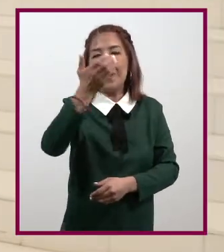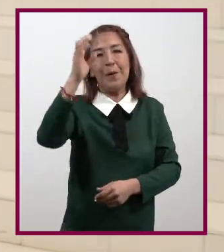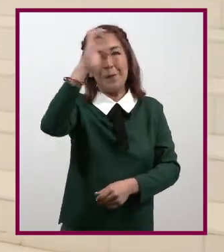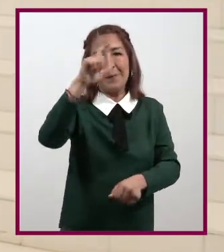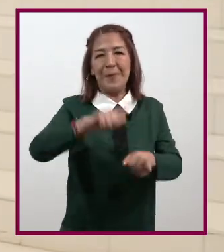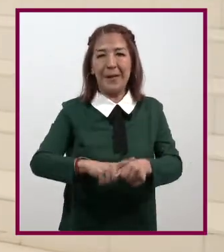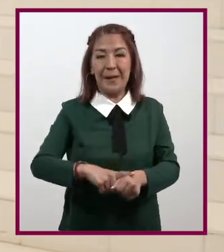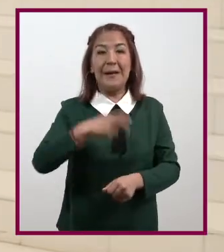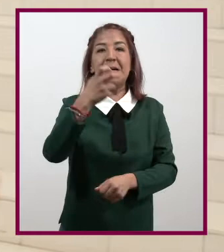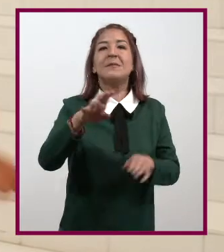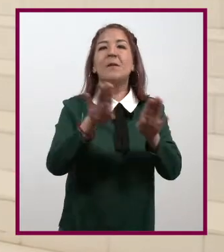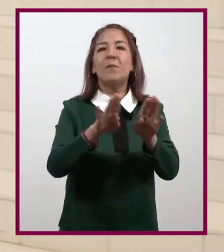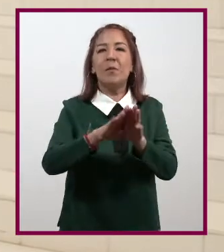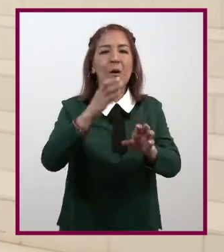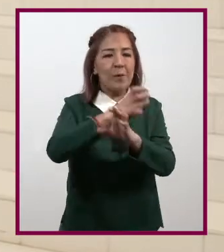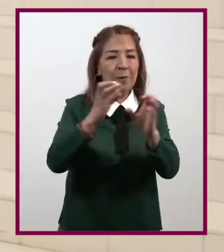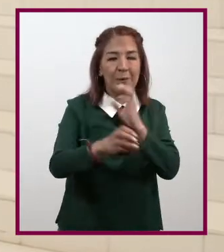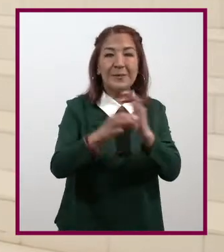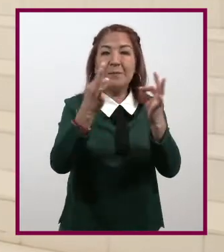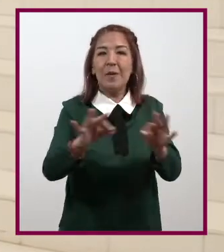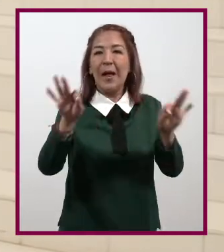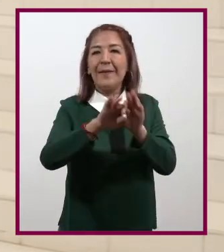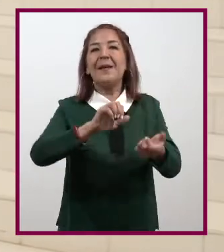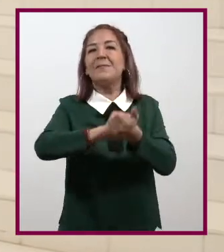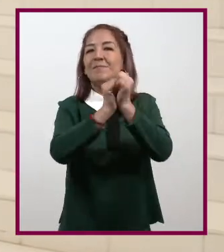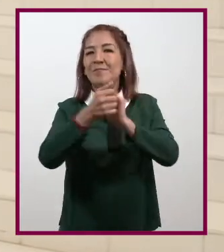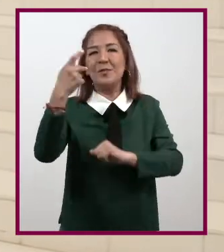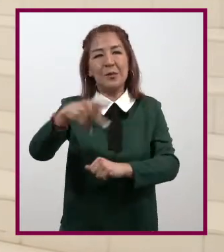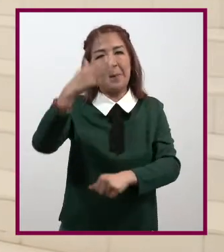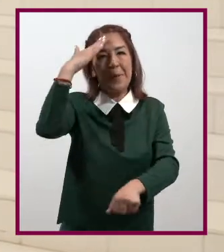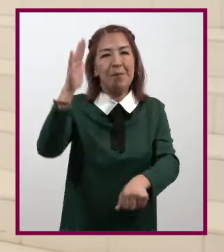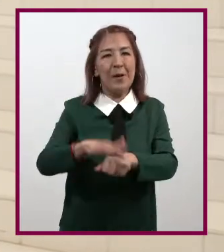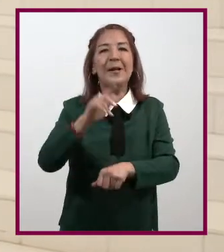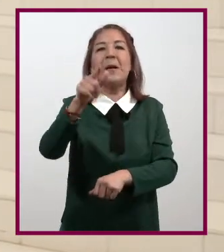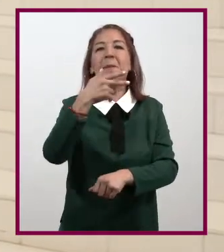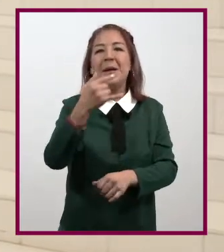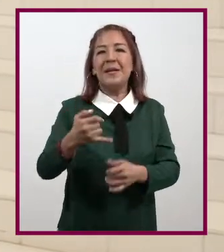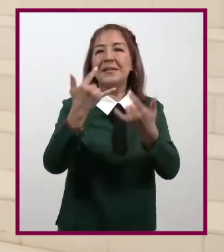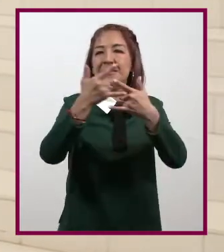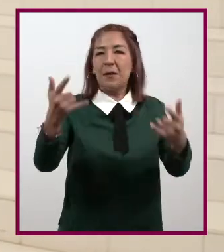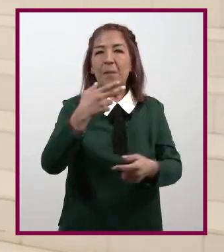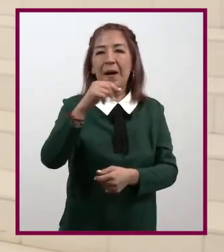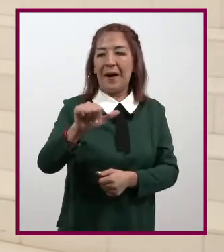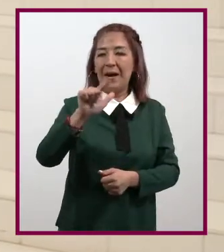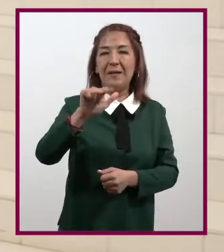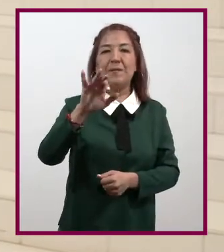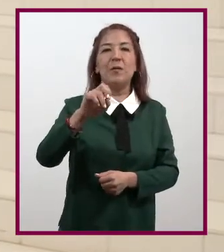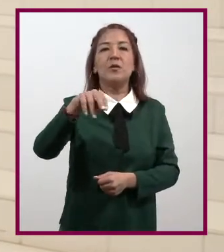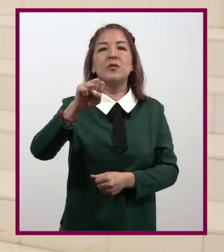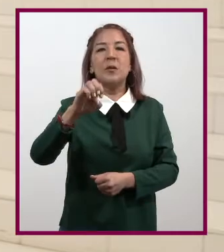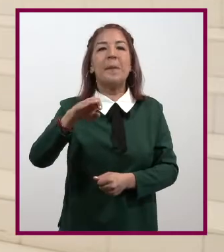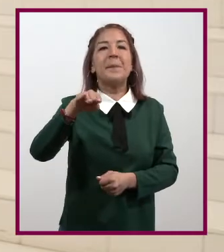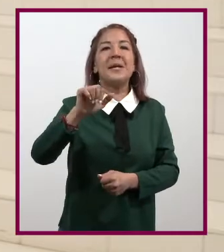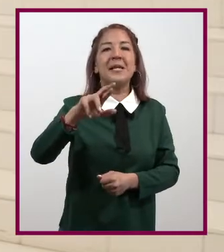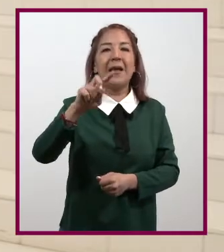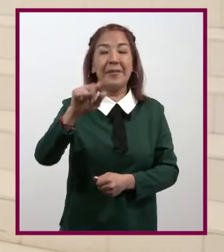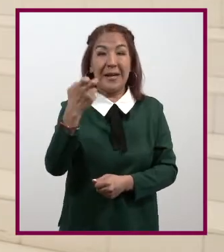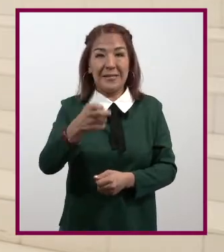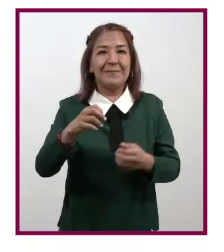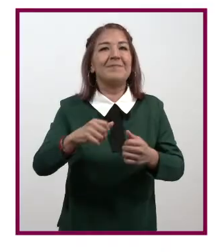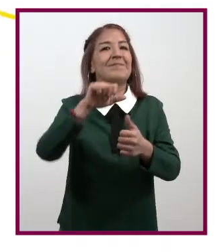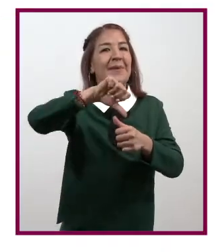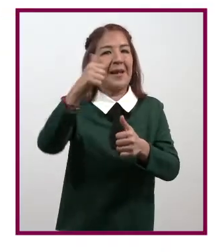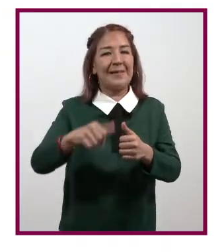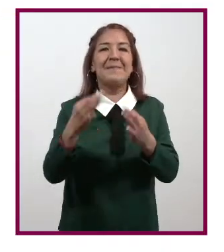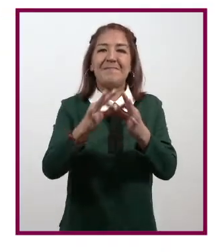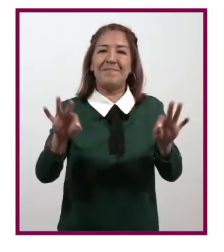De los tesoros a la memoria y vamos a platicar con el director de este museo, el historiador Alfonso Miranda, sobre esta importante pieza. ¡Acompáñenos!